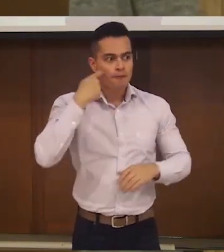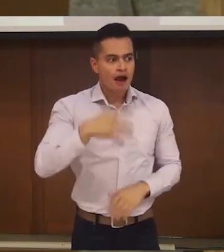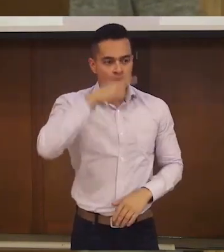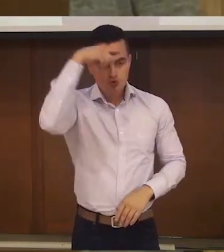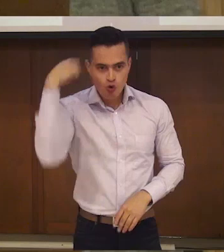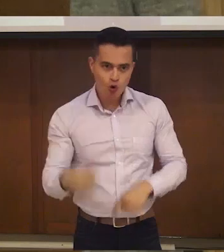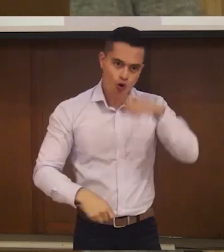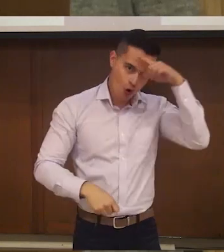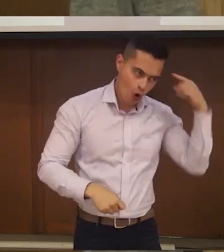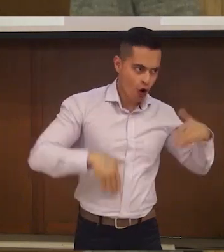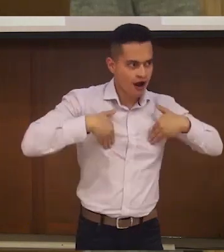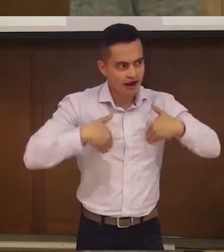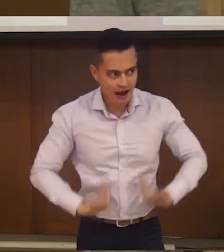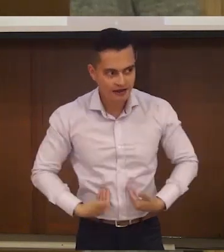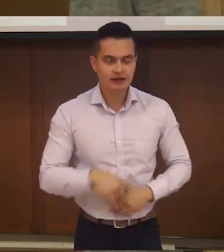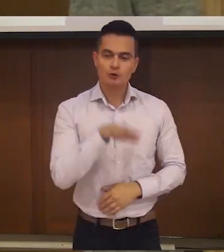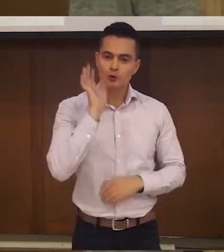cosa así, porque es,